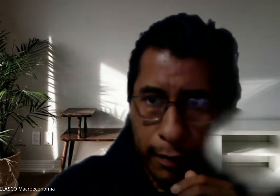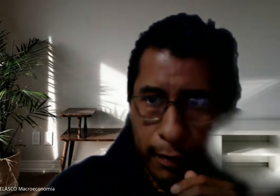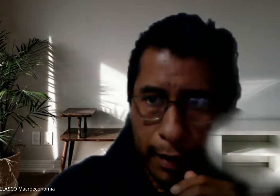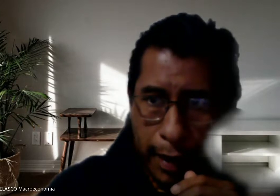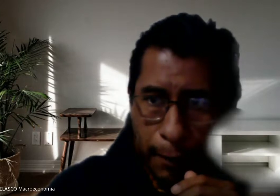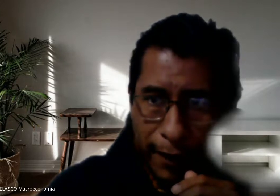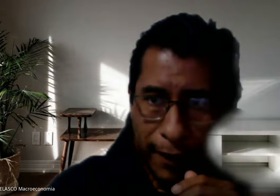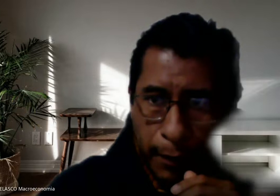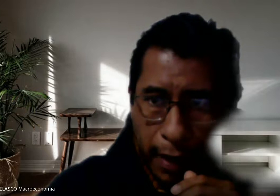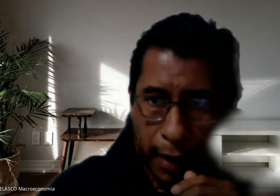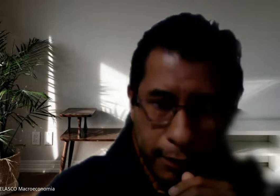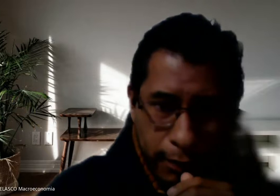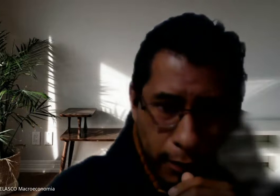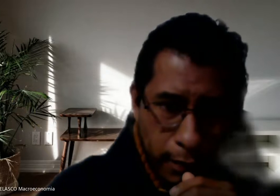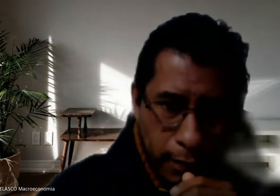de la pandemia.